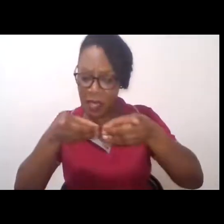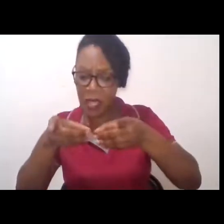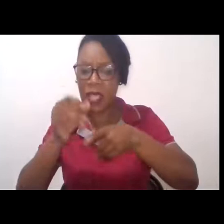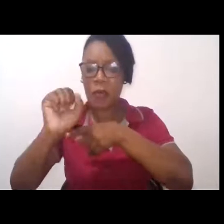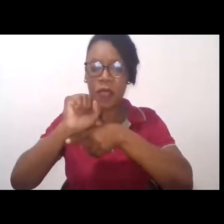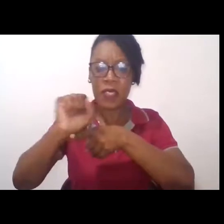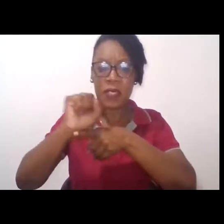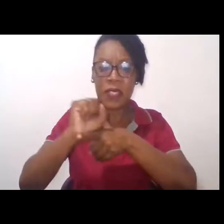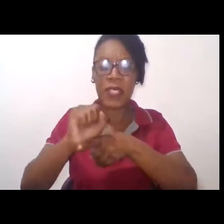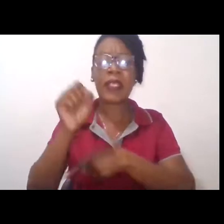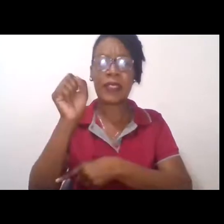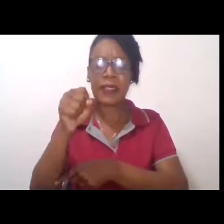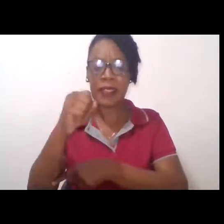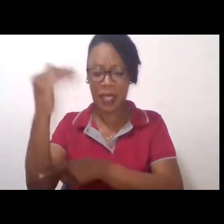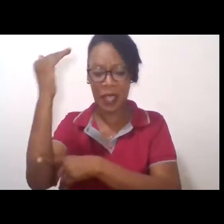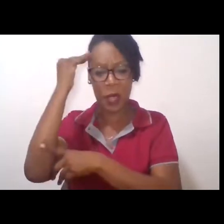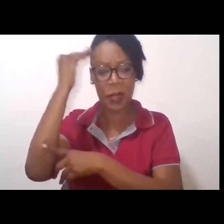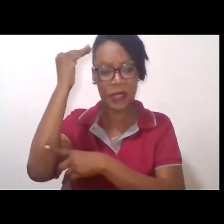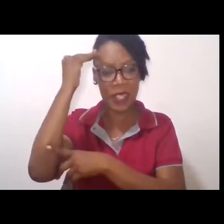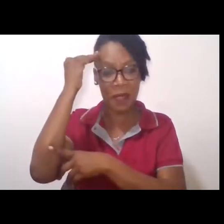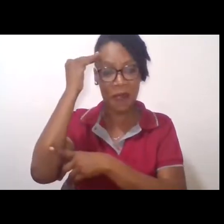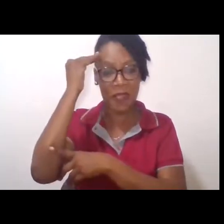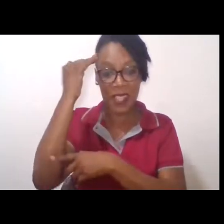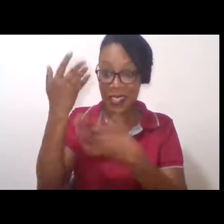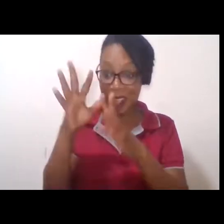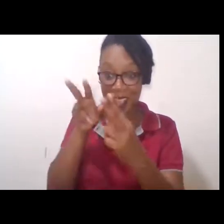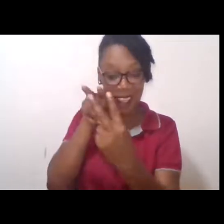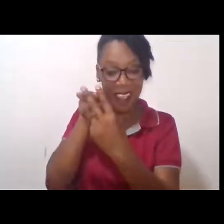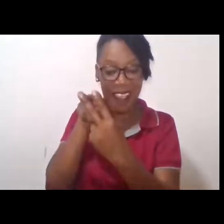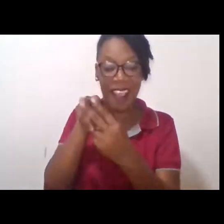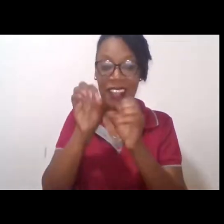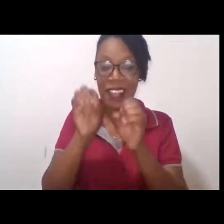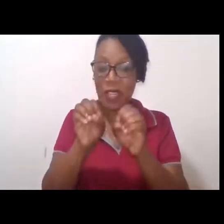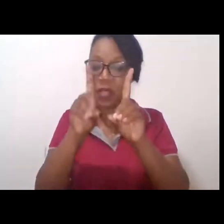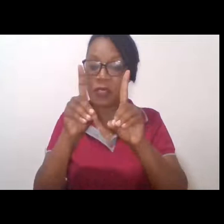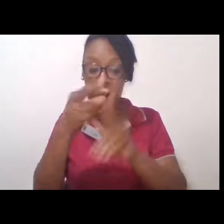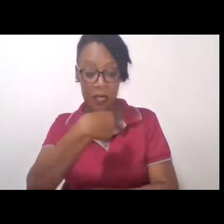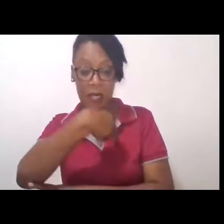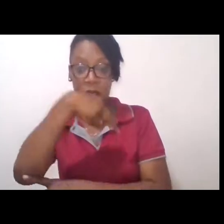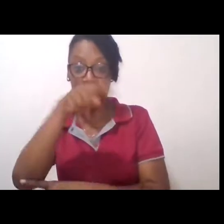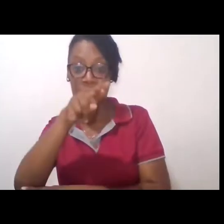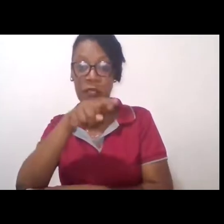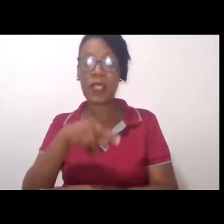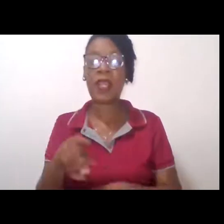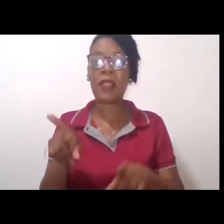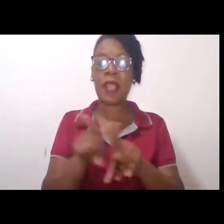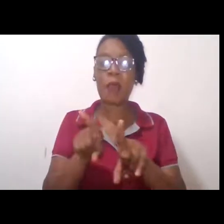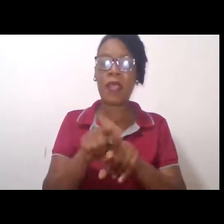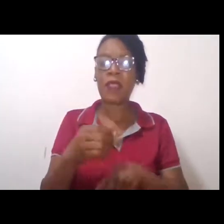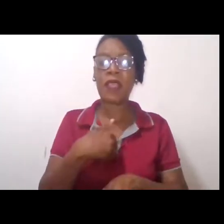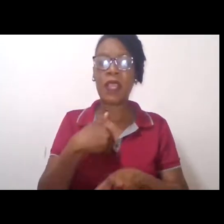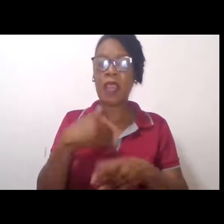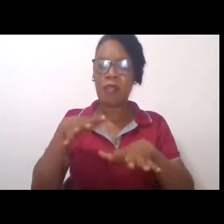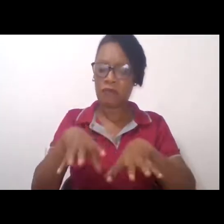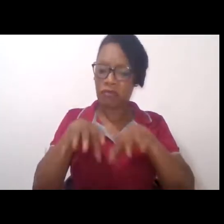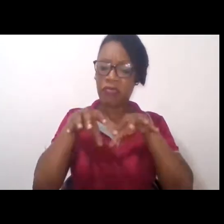bien es cierto, la conocemos desde la parte de la educación religiosa, ha tenido un impacto y una